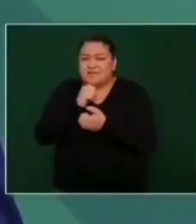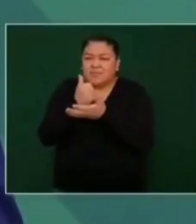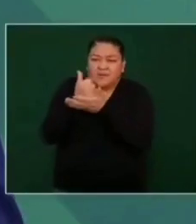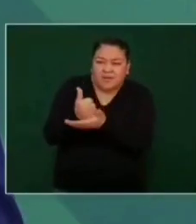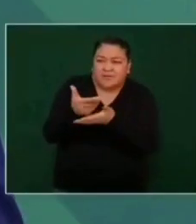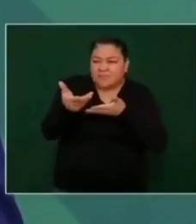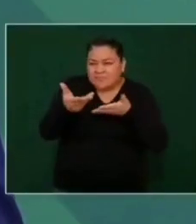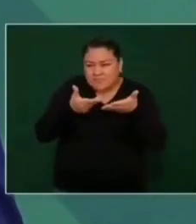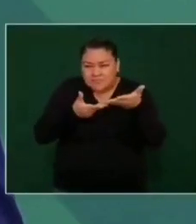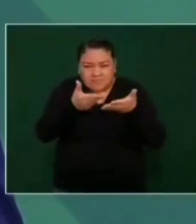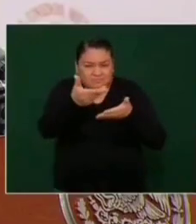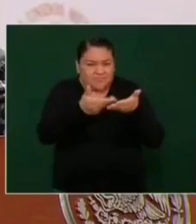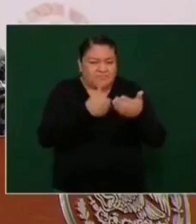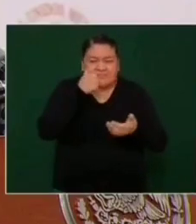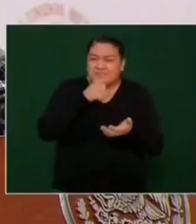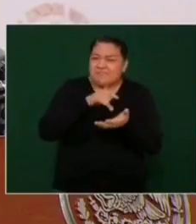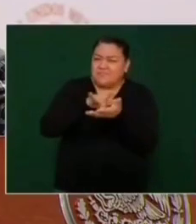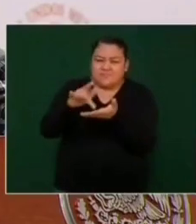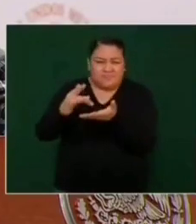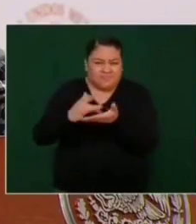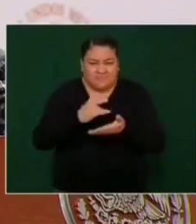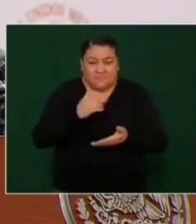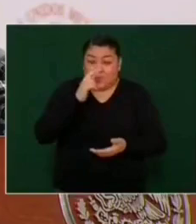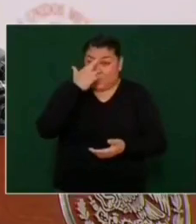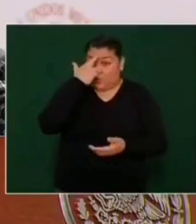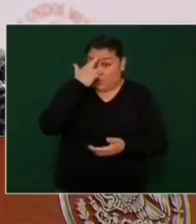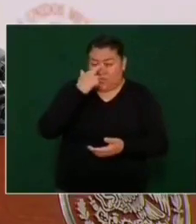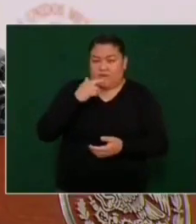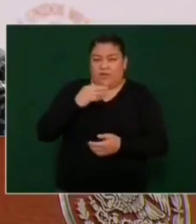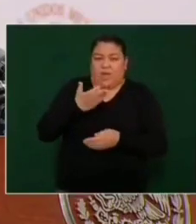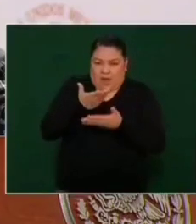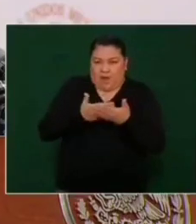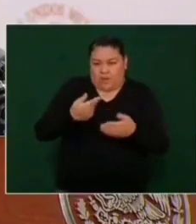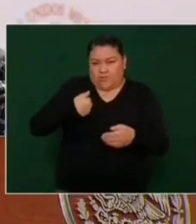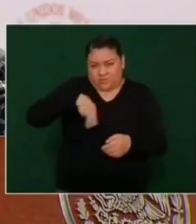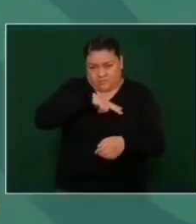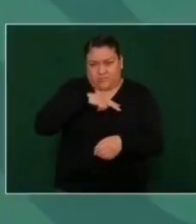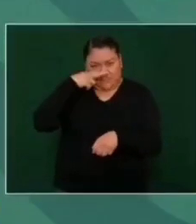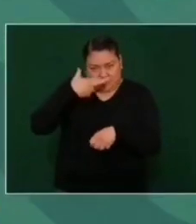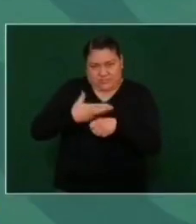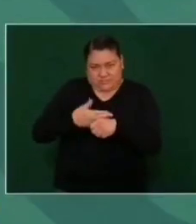La política exterior del actual gobierno